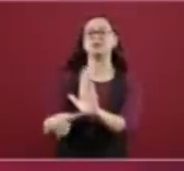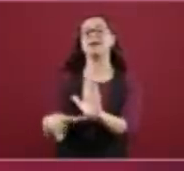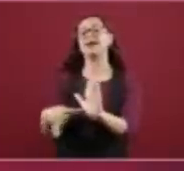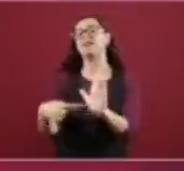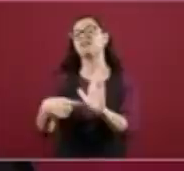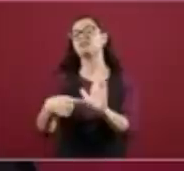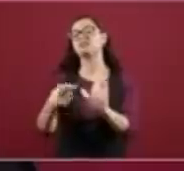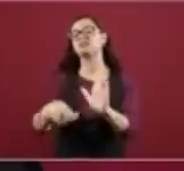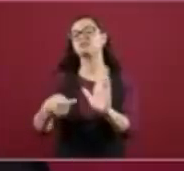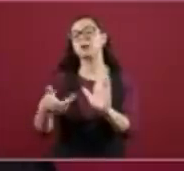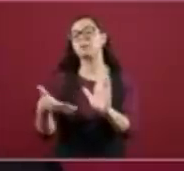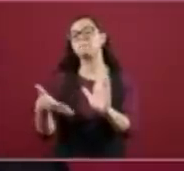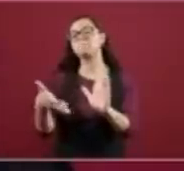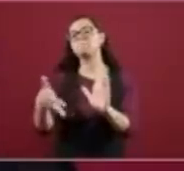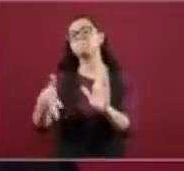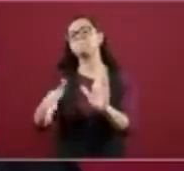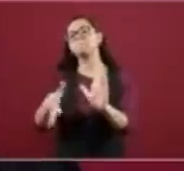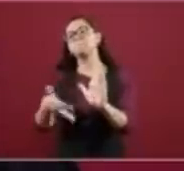conservador,